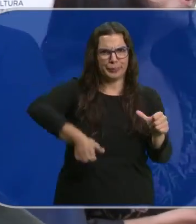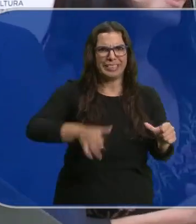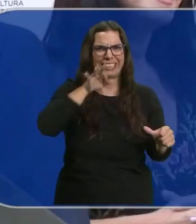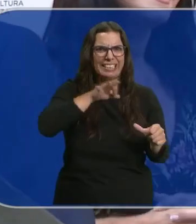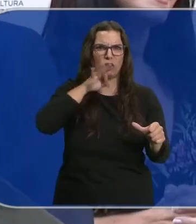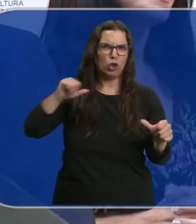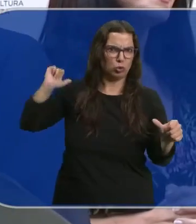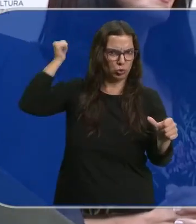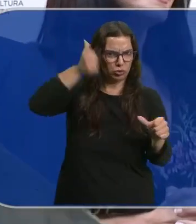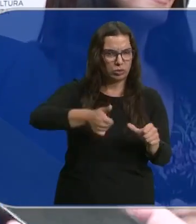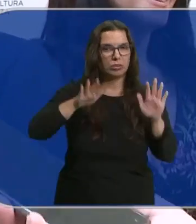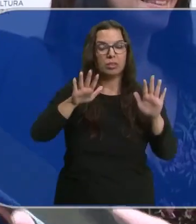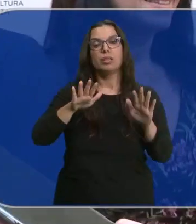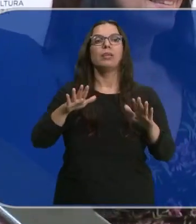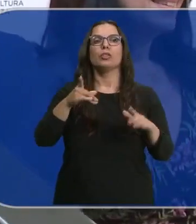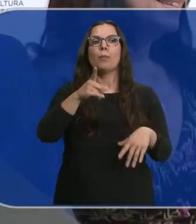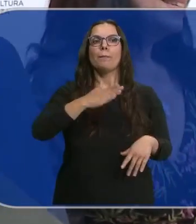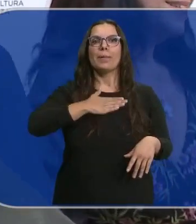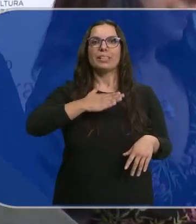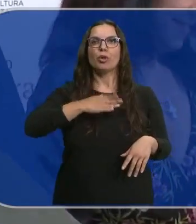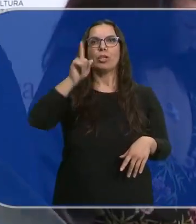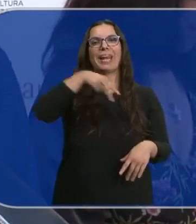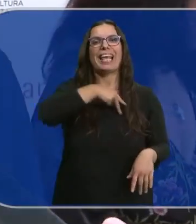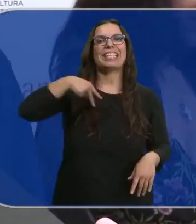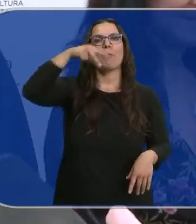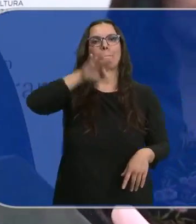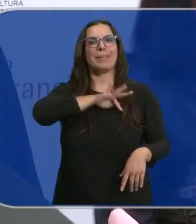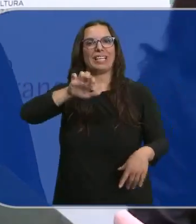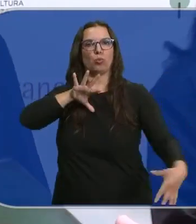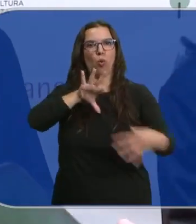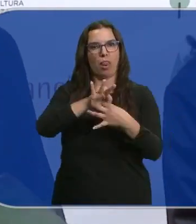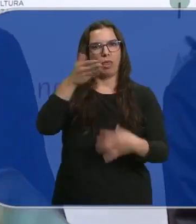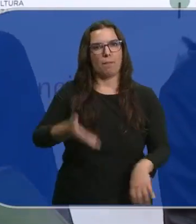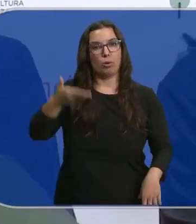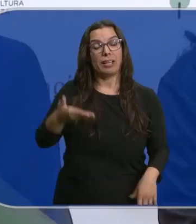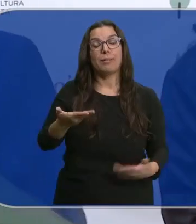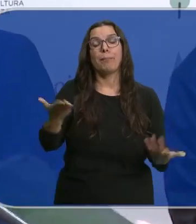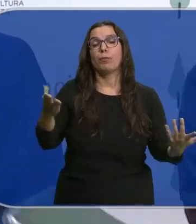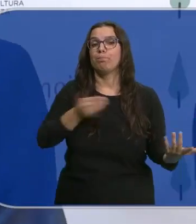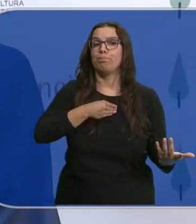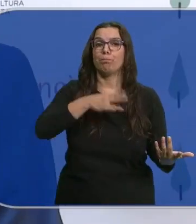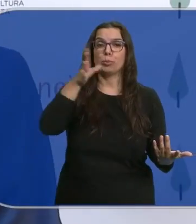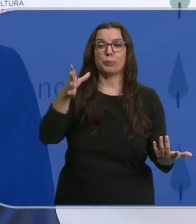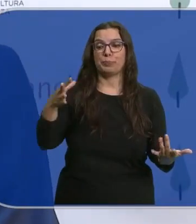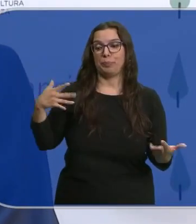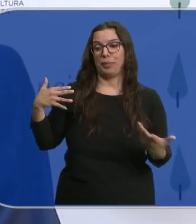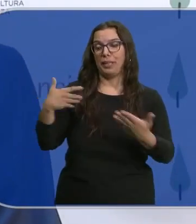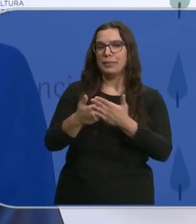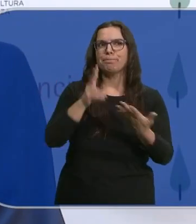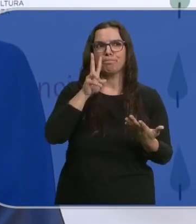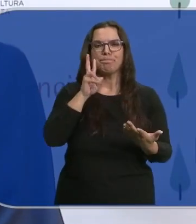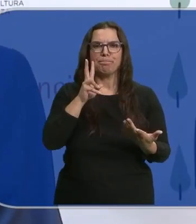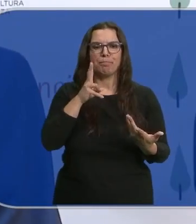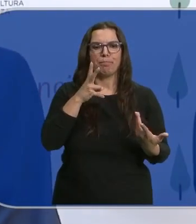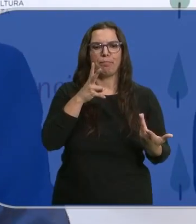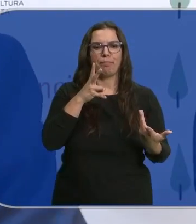inmemoriales. Ese patrimonio inmaterial es un patrimonio espiritual importantísimo, pero por desgracia, pues en los últimos años se está viendo